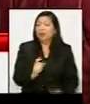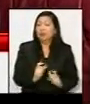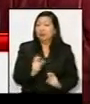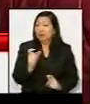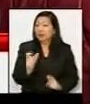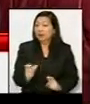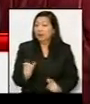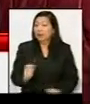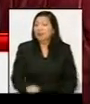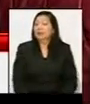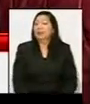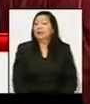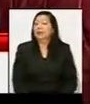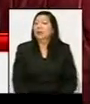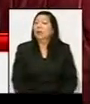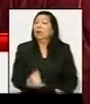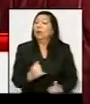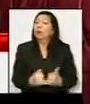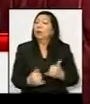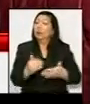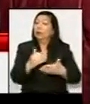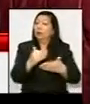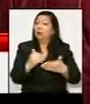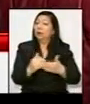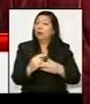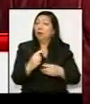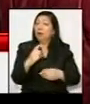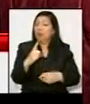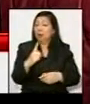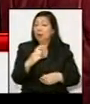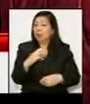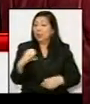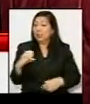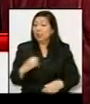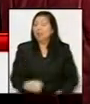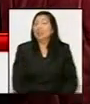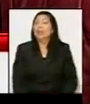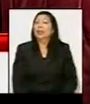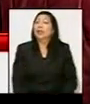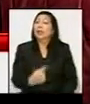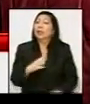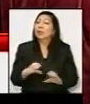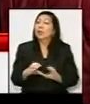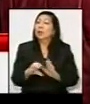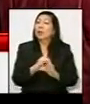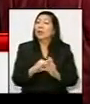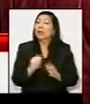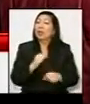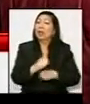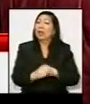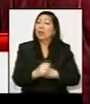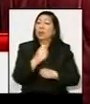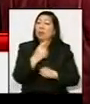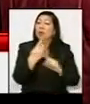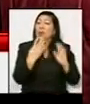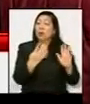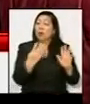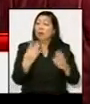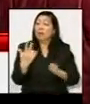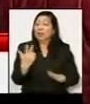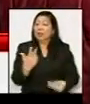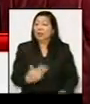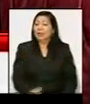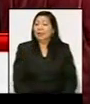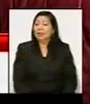congresistas el último párrafo del artículo 100 de la constitución lo hizo el constituyente del año 93 y tenía nombre